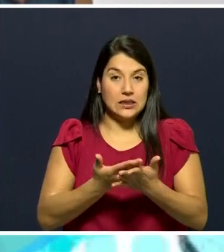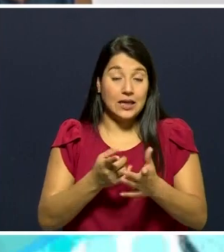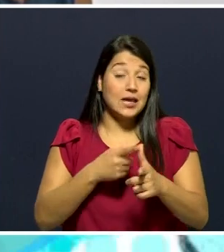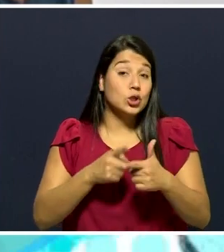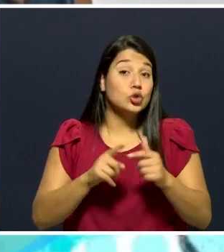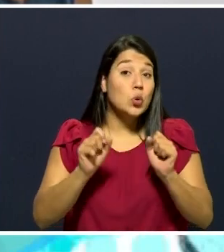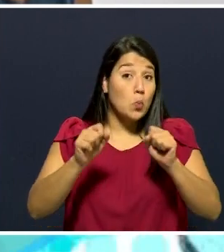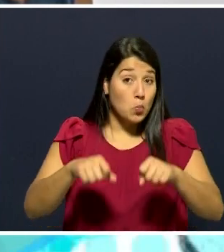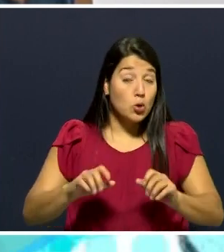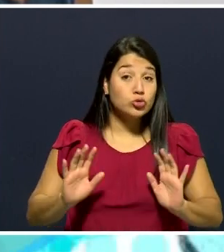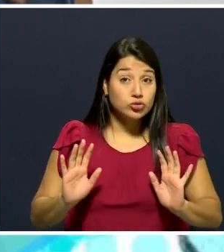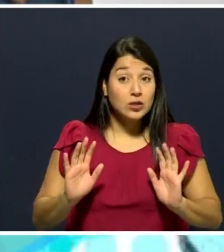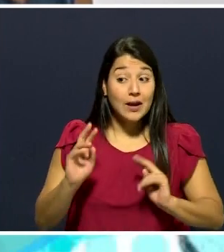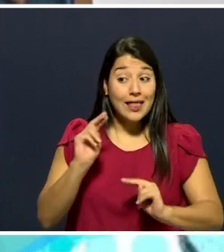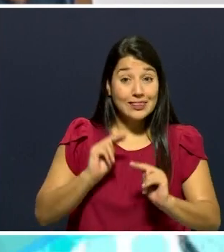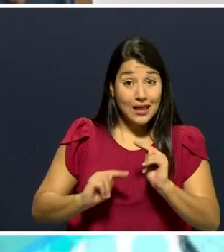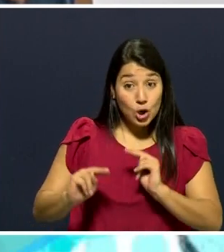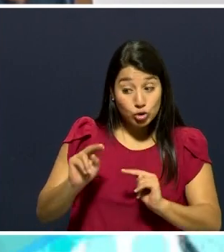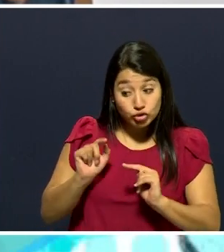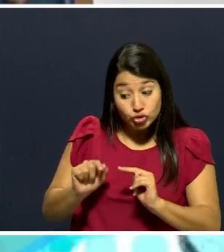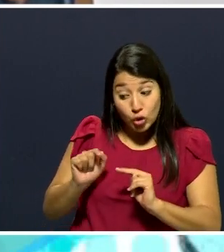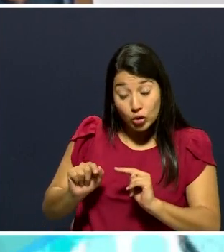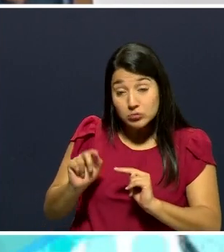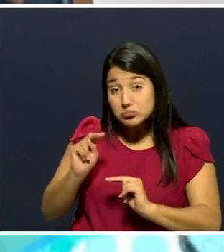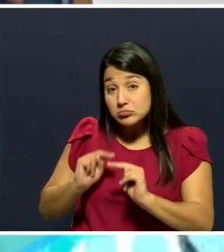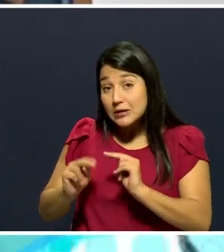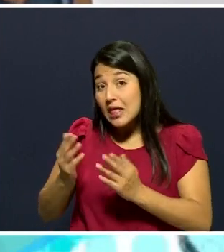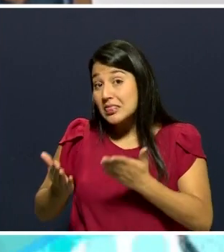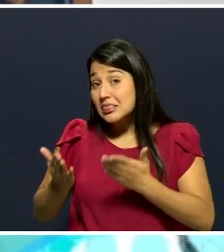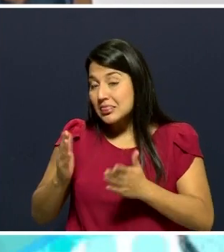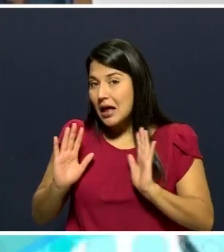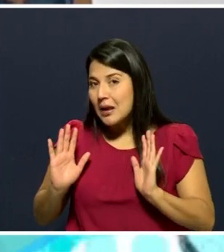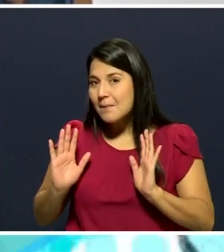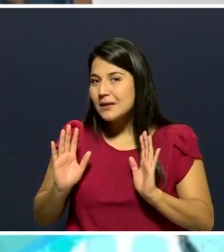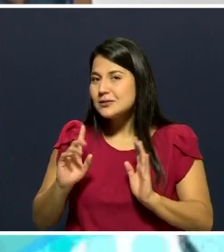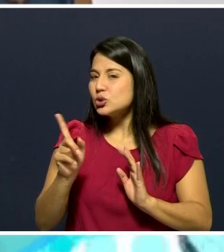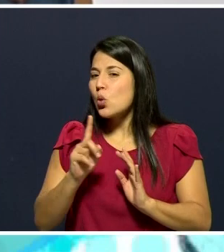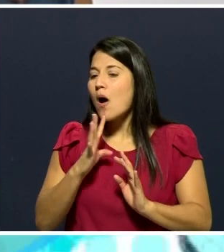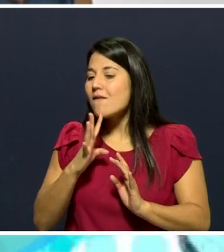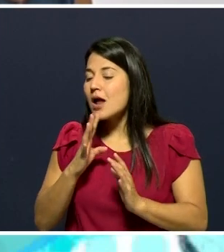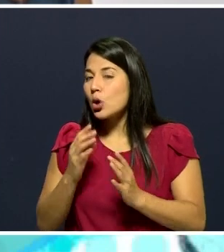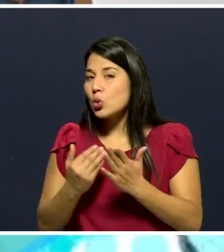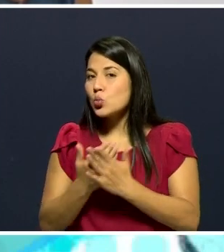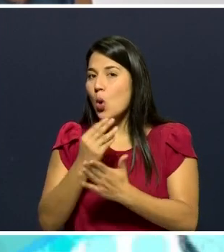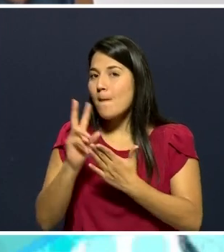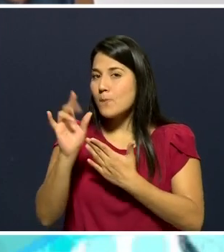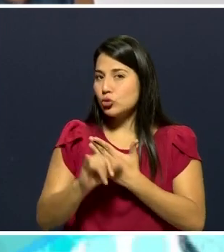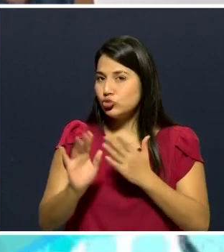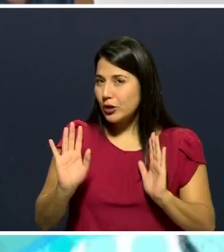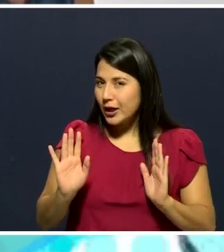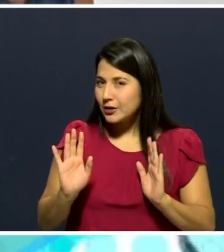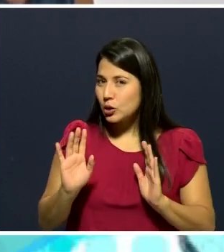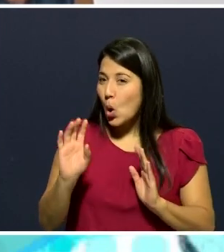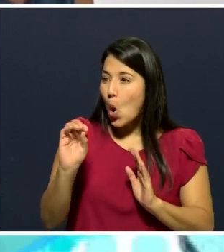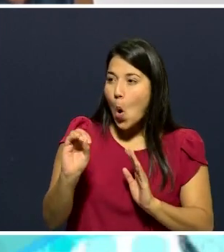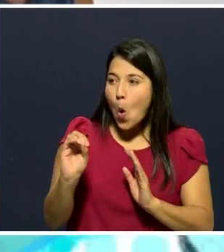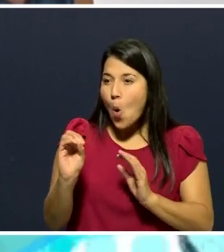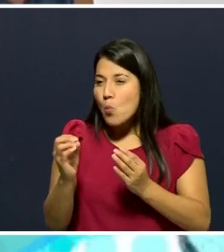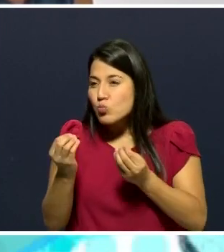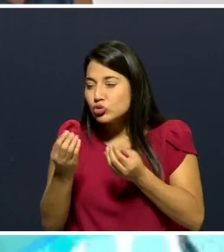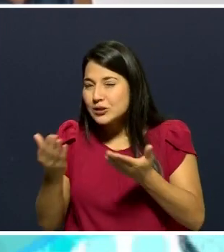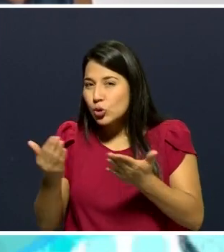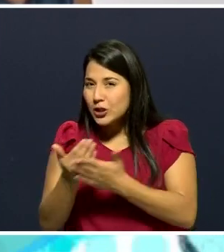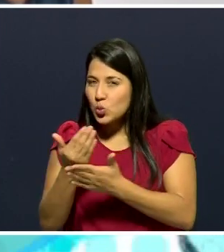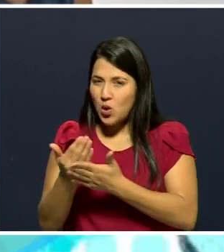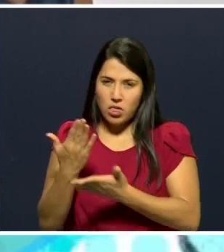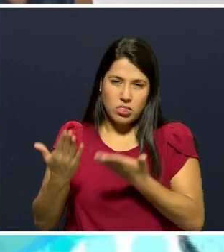que también parte de esta negociación esté asumiendo que no necesariamente van a venir proyectos nuevos, o que no va a haber muchísima novedad, sino que los proyectos